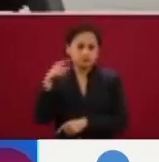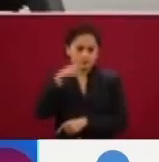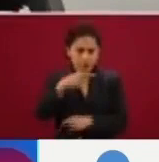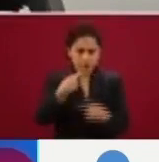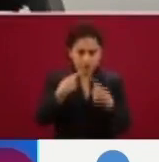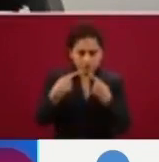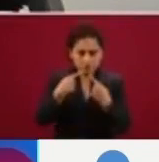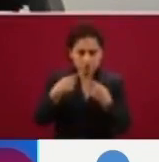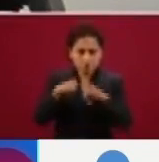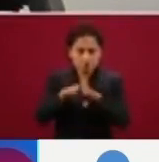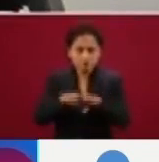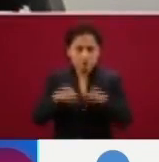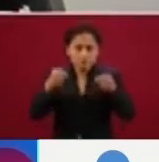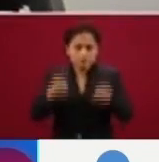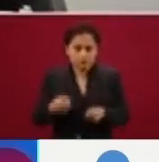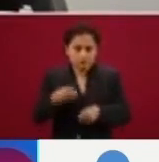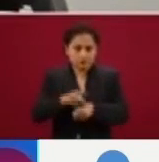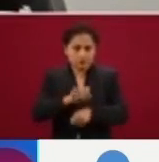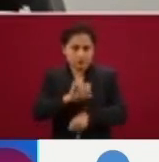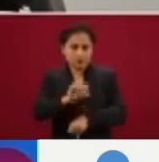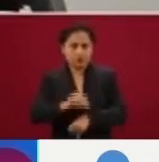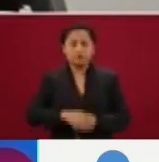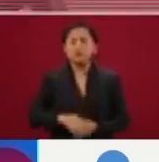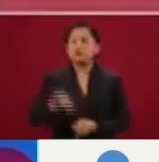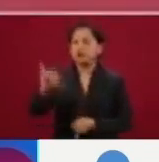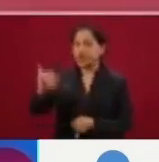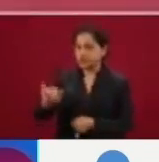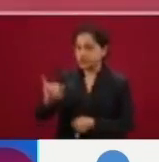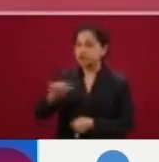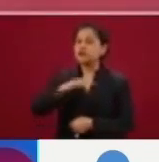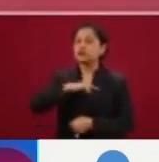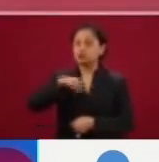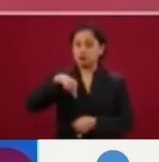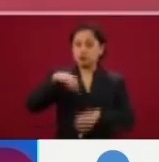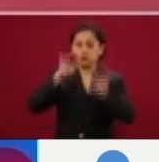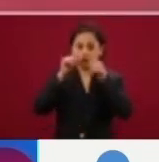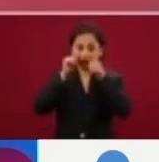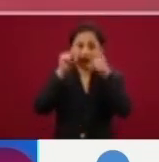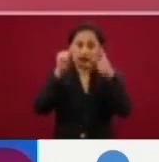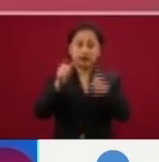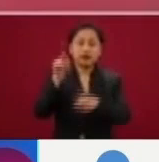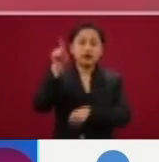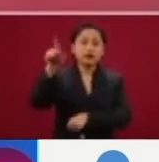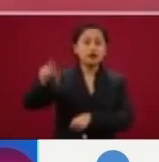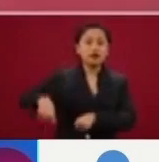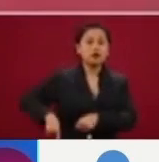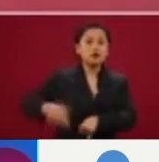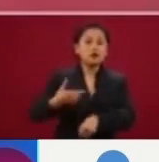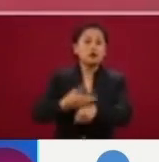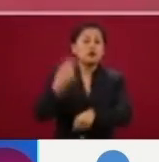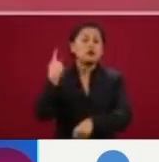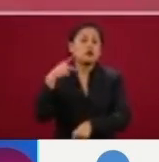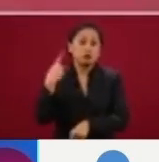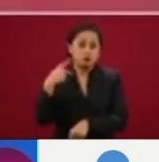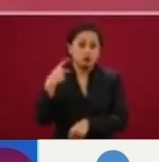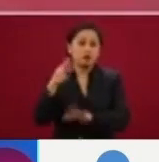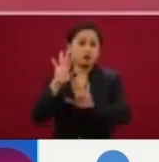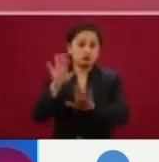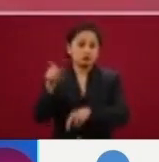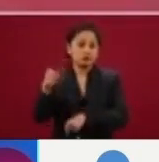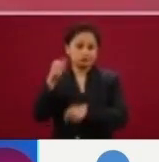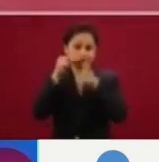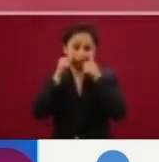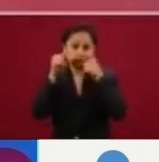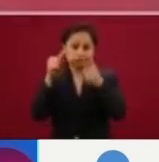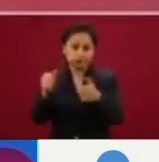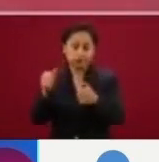Estamos pendientes, lo está viendo el gobierno de Puebla y están